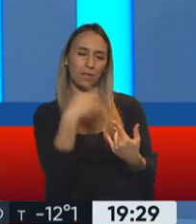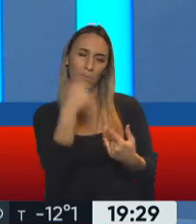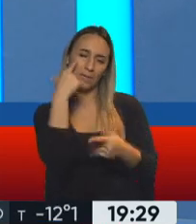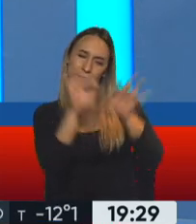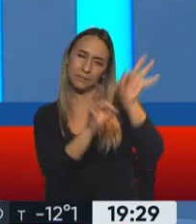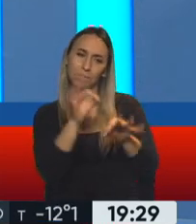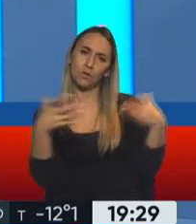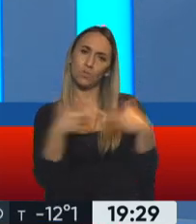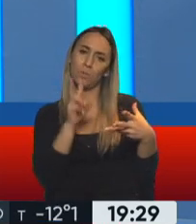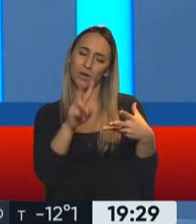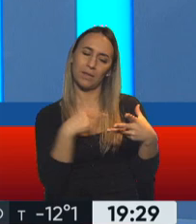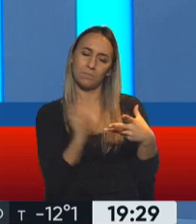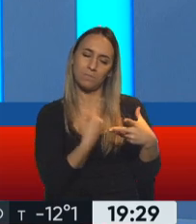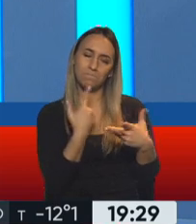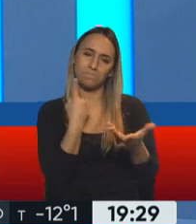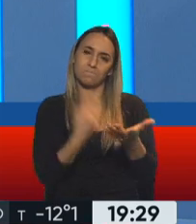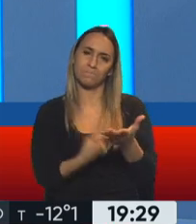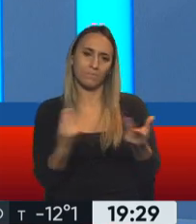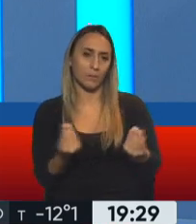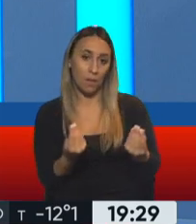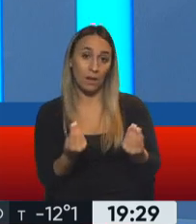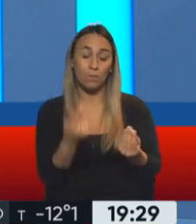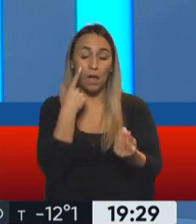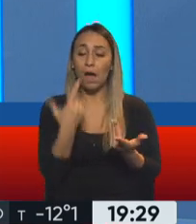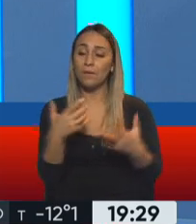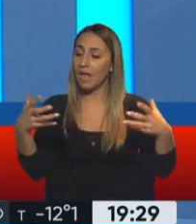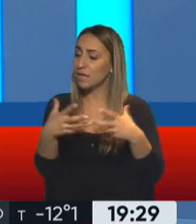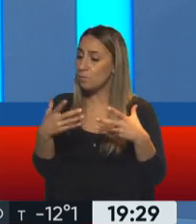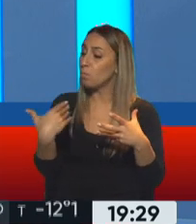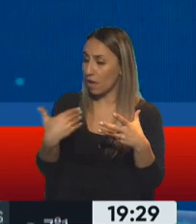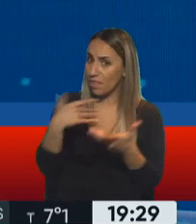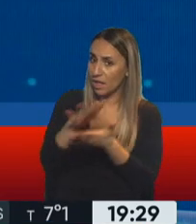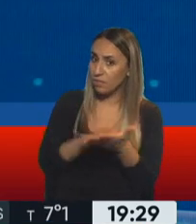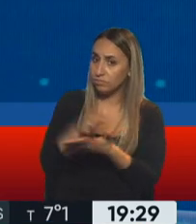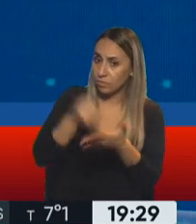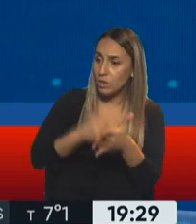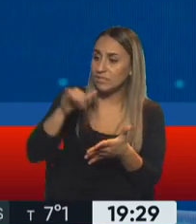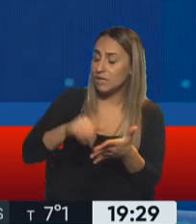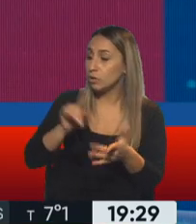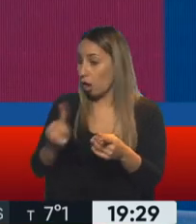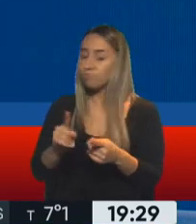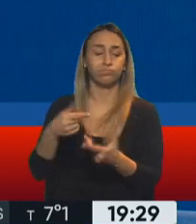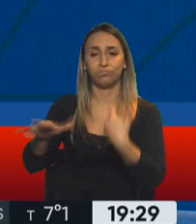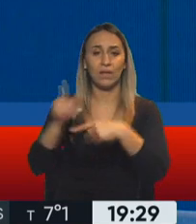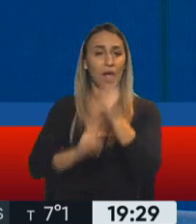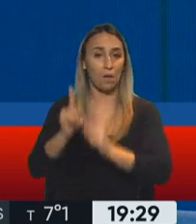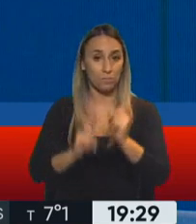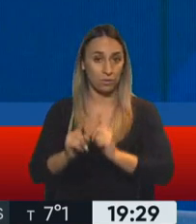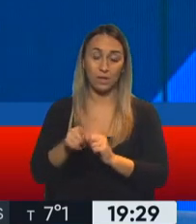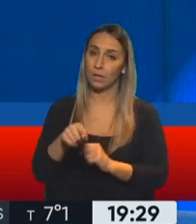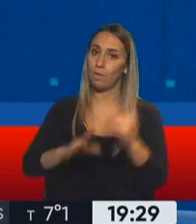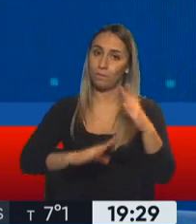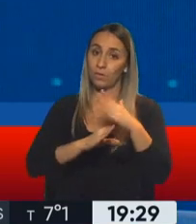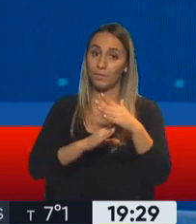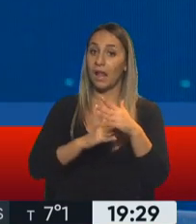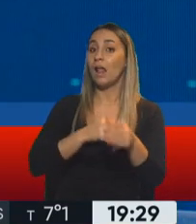buscaba el peronismo y ver quién está a la altura de poder llevarlo adelante y quién no. Nada sencillo, más cuando se tiene todavía por delante una negociación con el Fondo